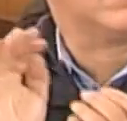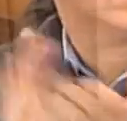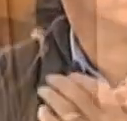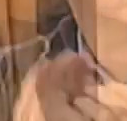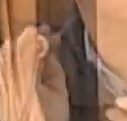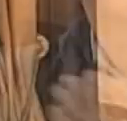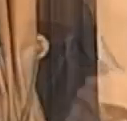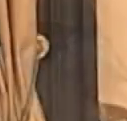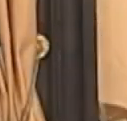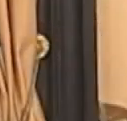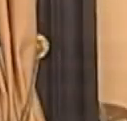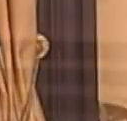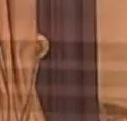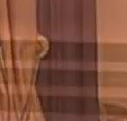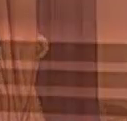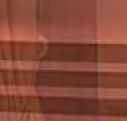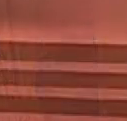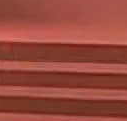por siempre.